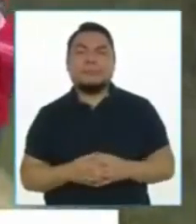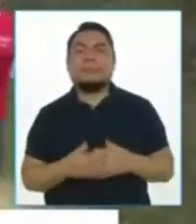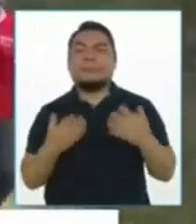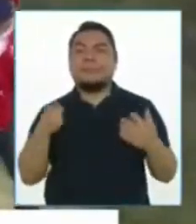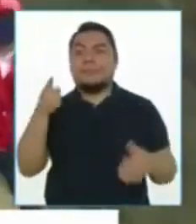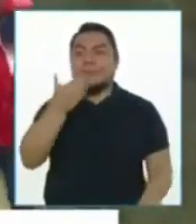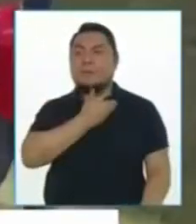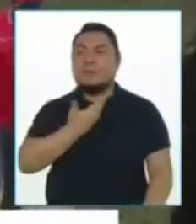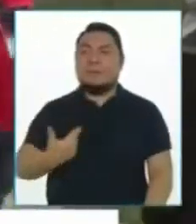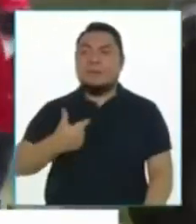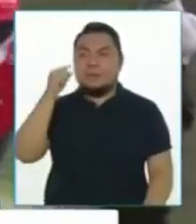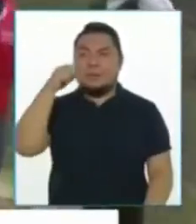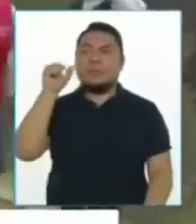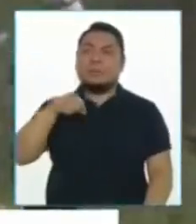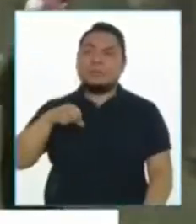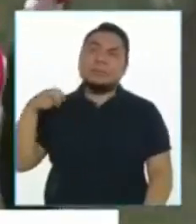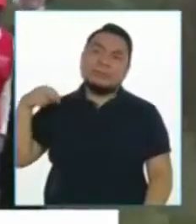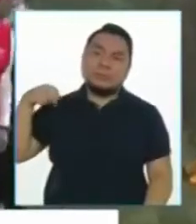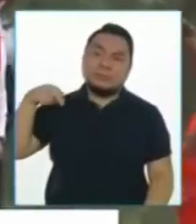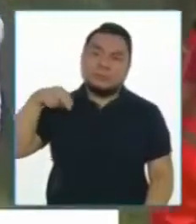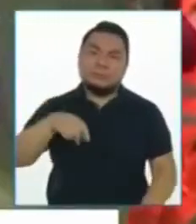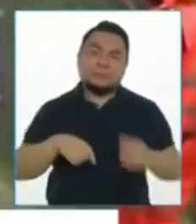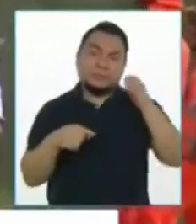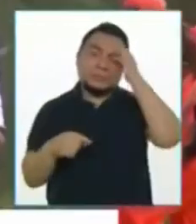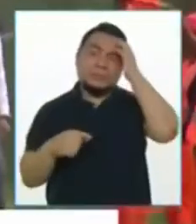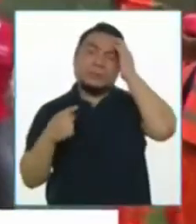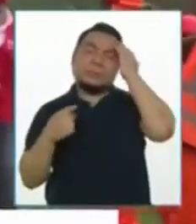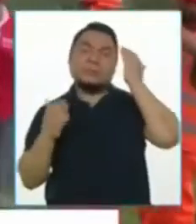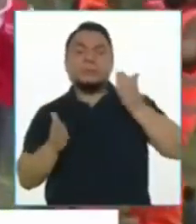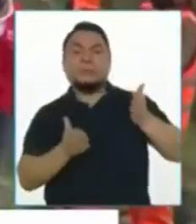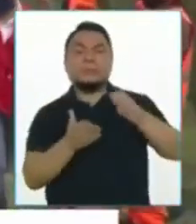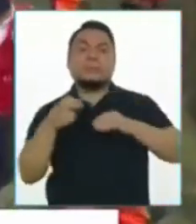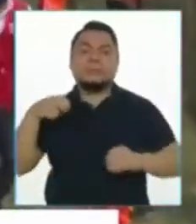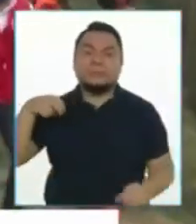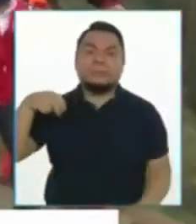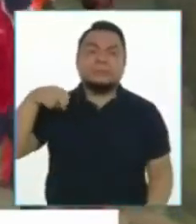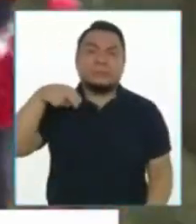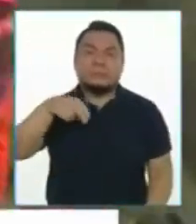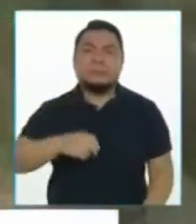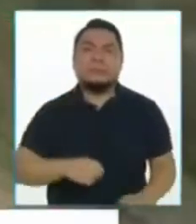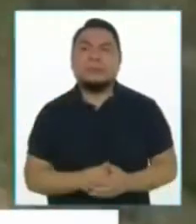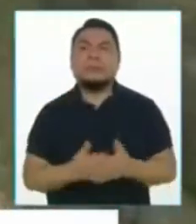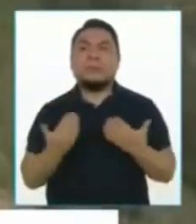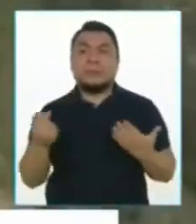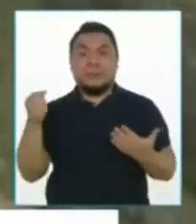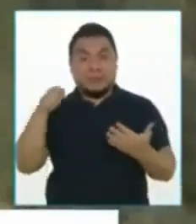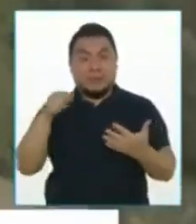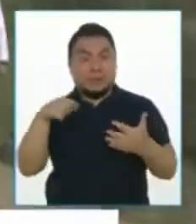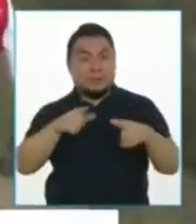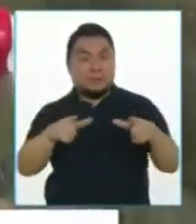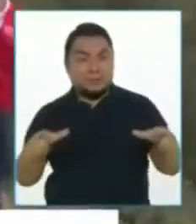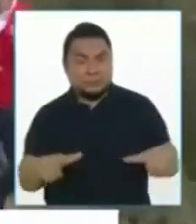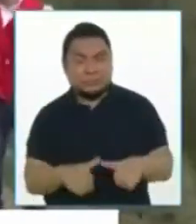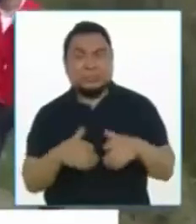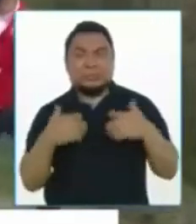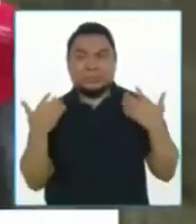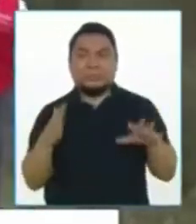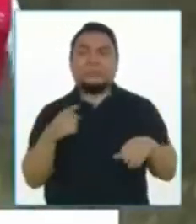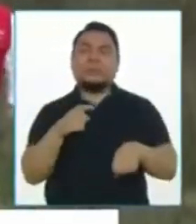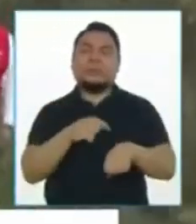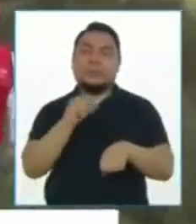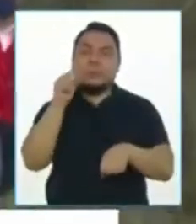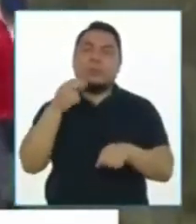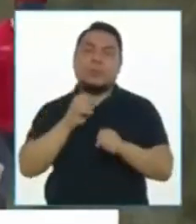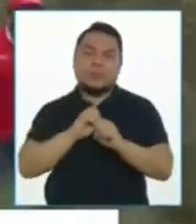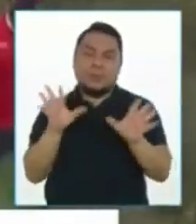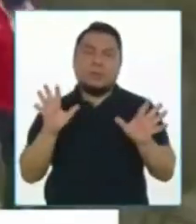El mandatario recorre un camino vecinal, y es que en este lugar, ya desde hace